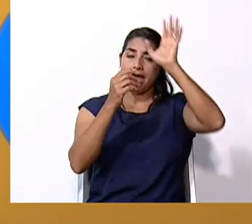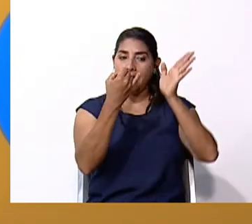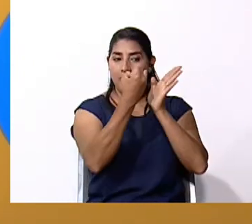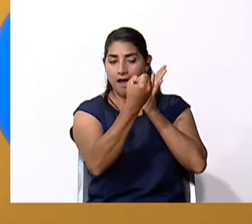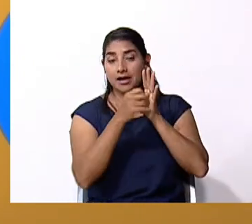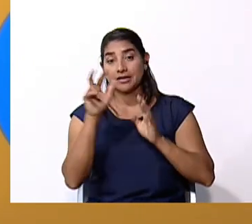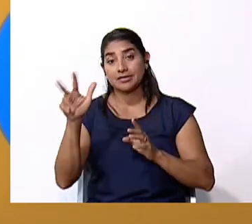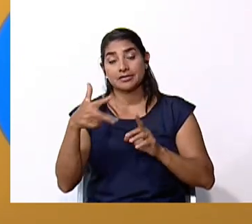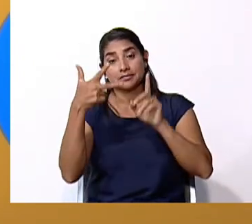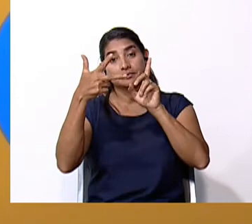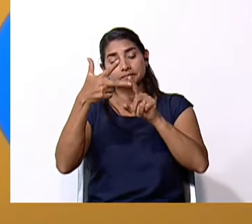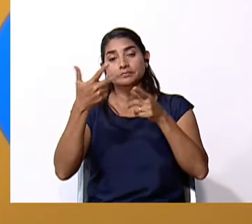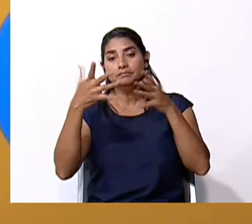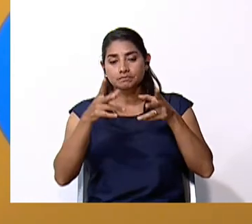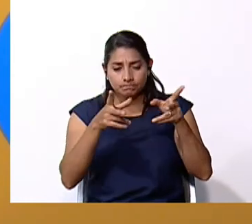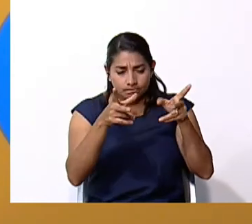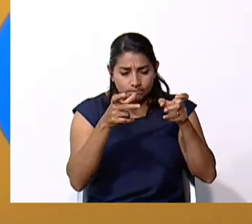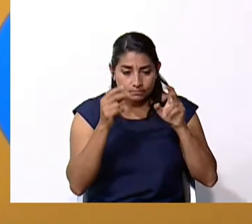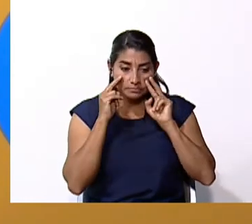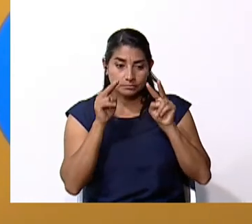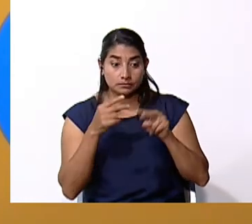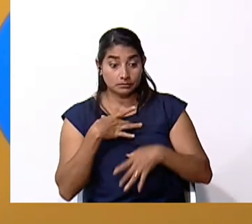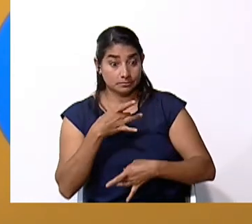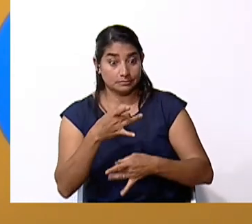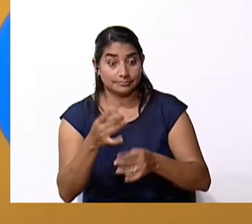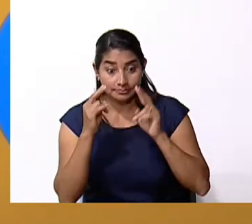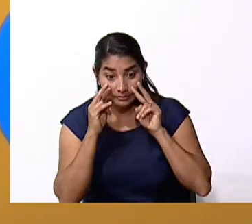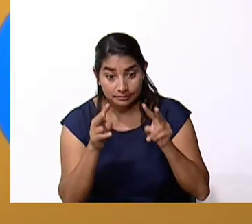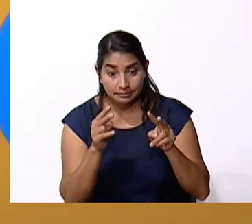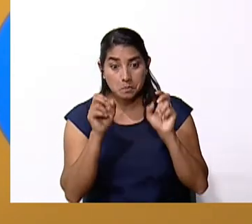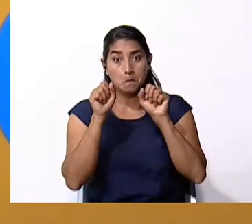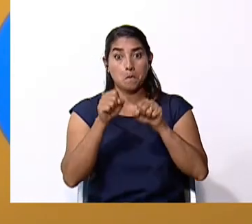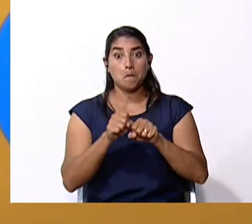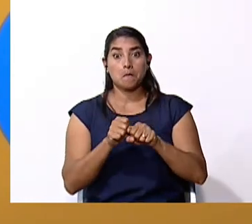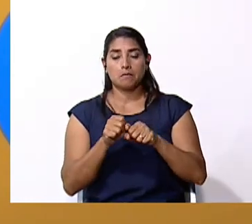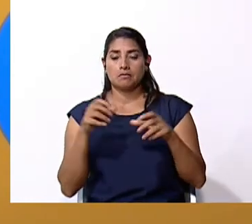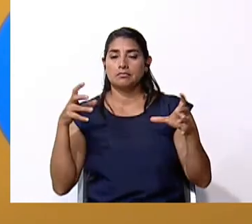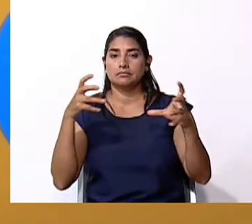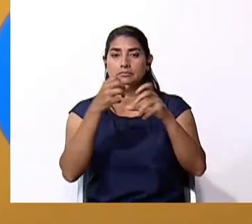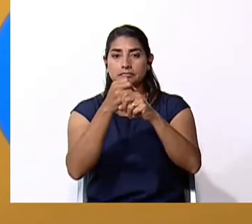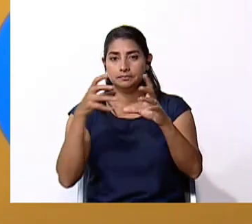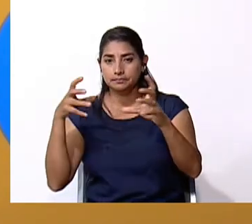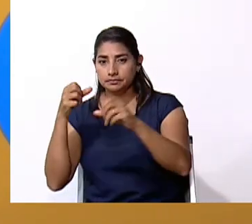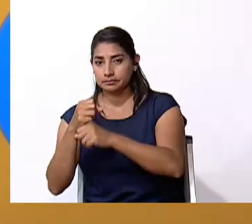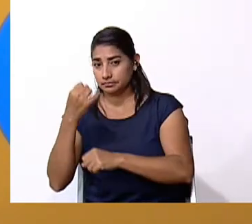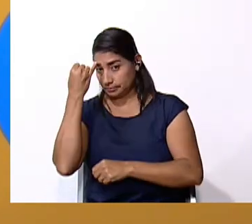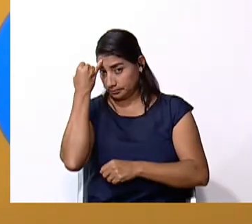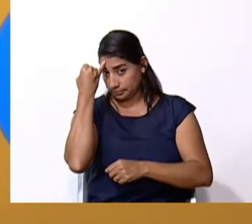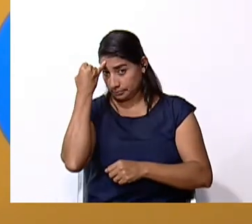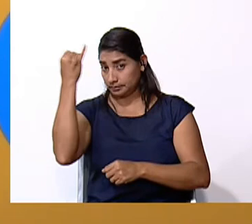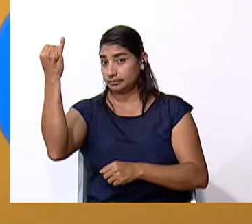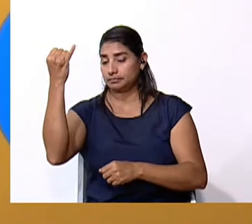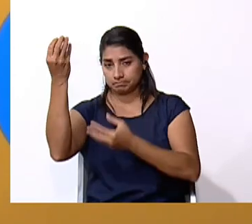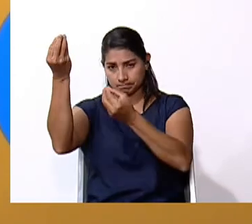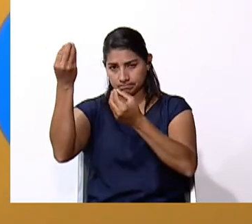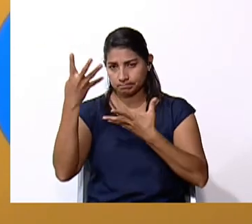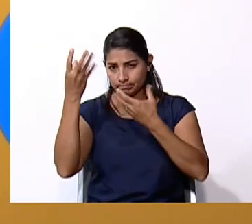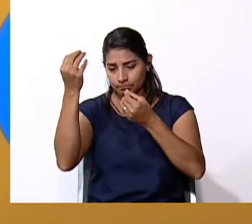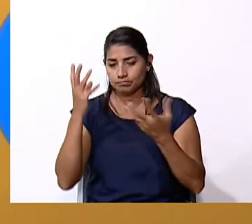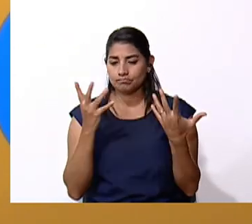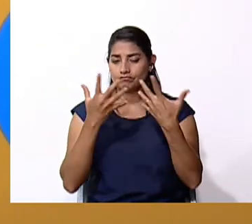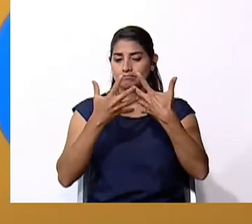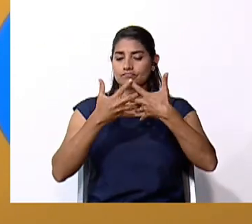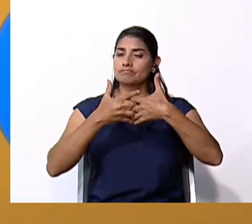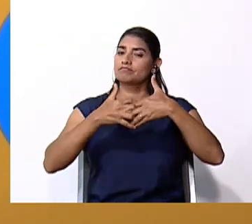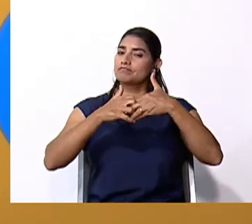tercero, para que llame la atención nuestra y podamos sintetizar la información de manera